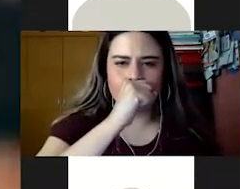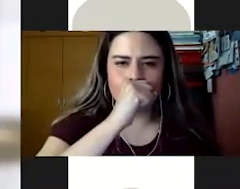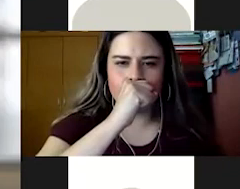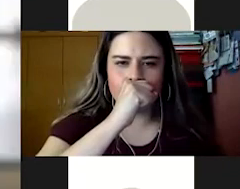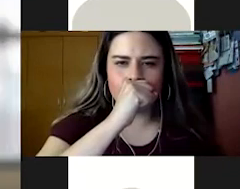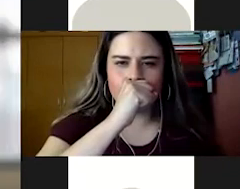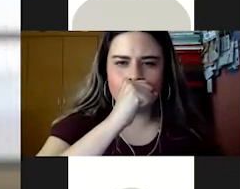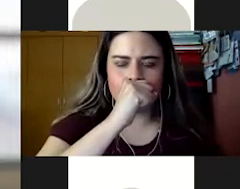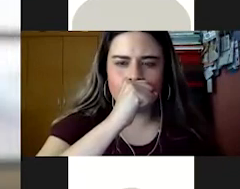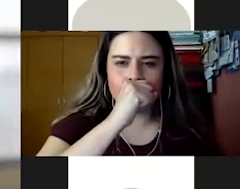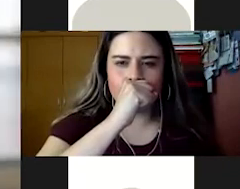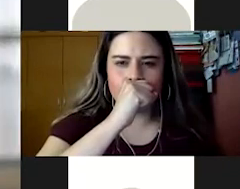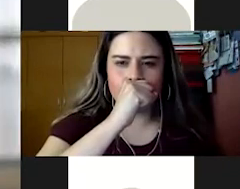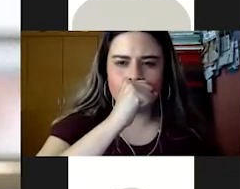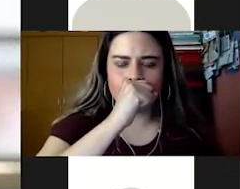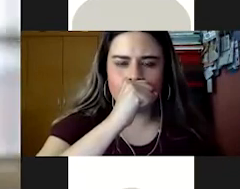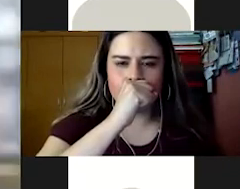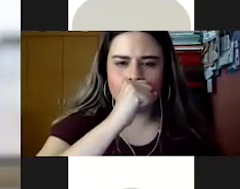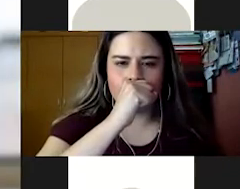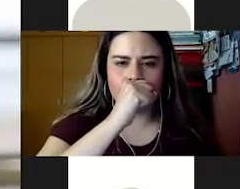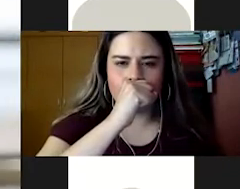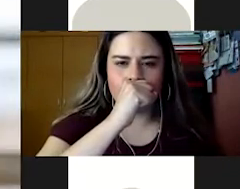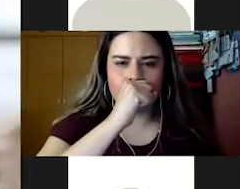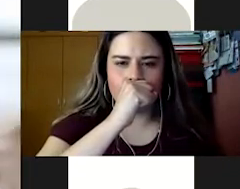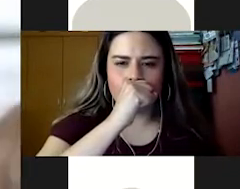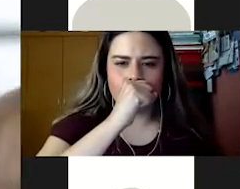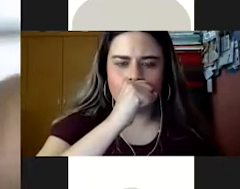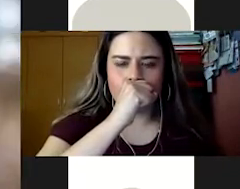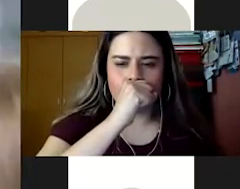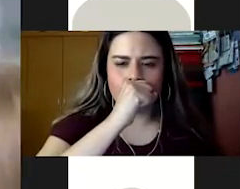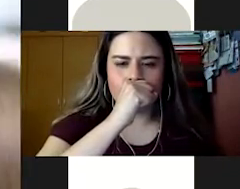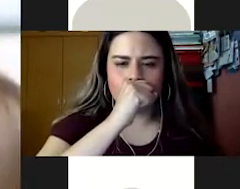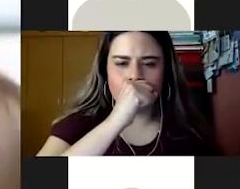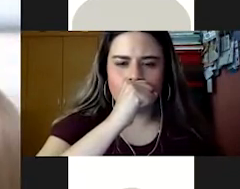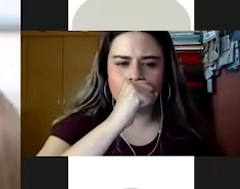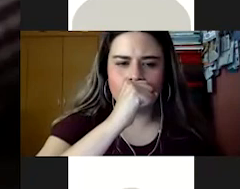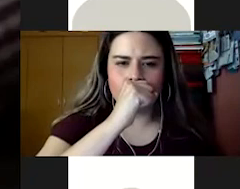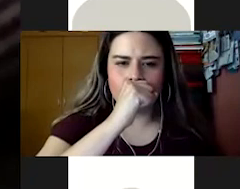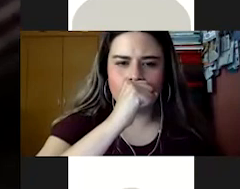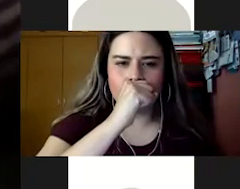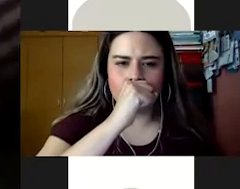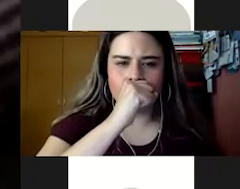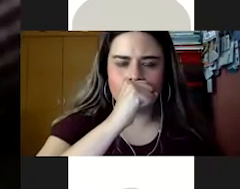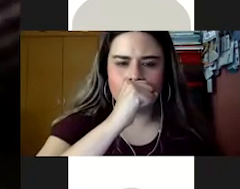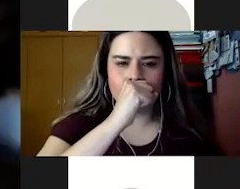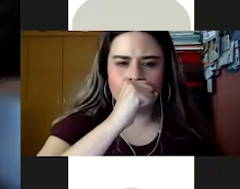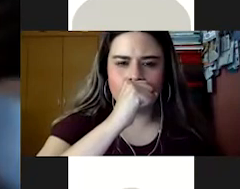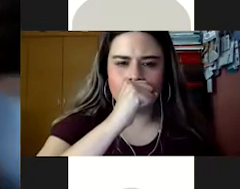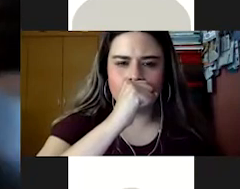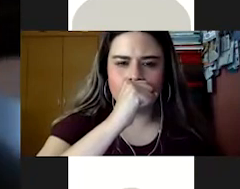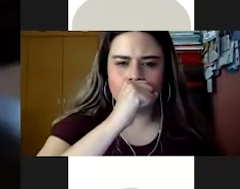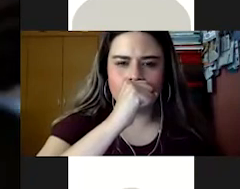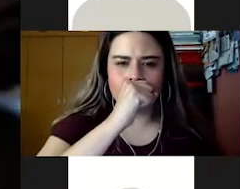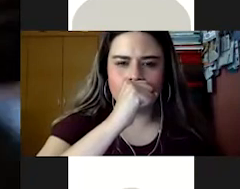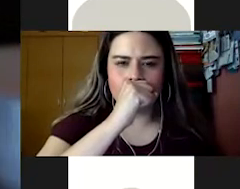Nacional. El sistema financiero está avanzando en México, con el Consejo Consultivo del Sistema Financiero del país, que prioriza